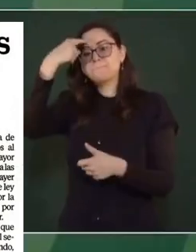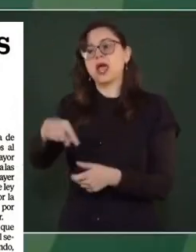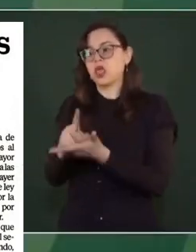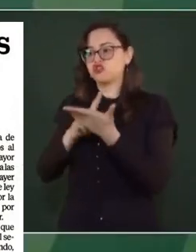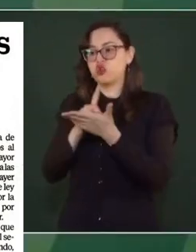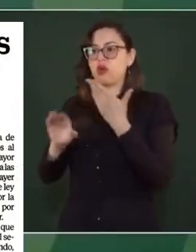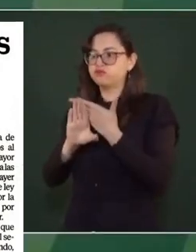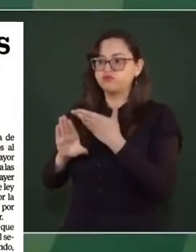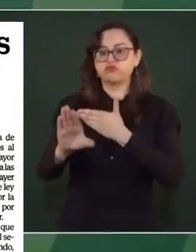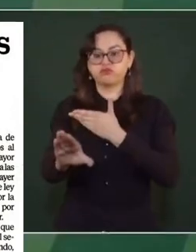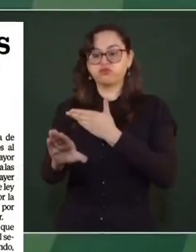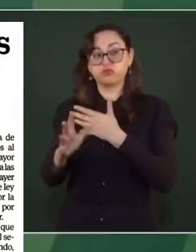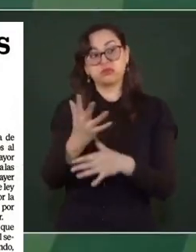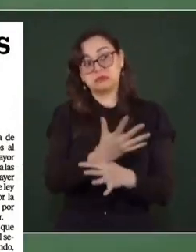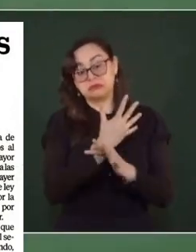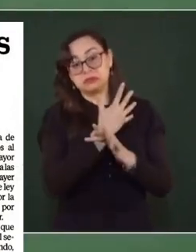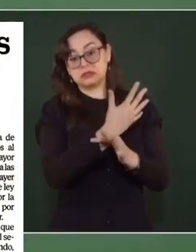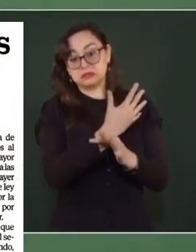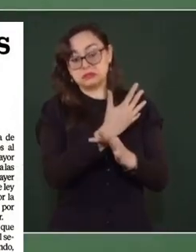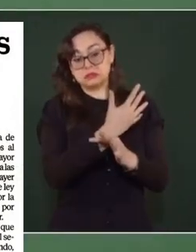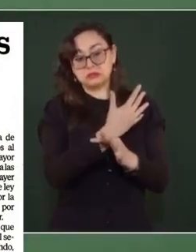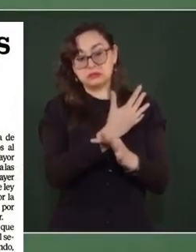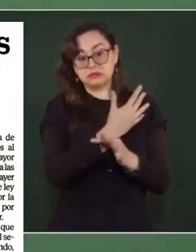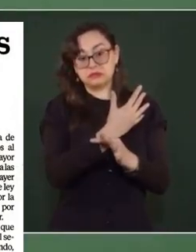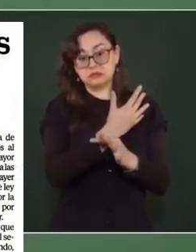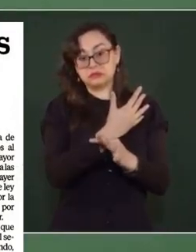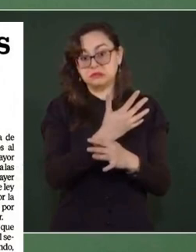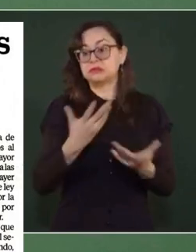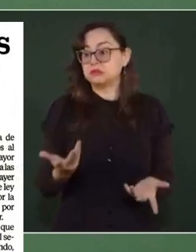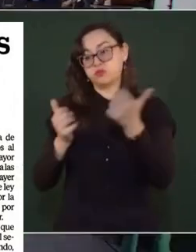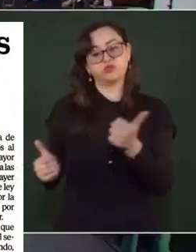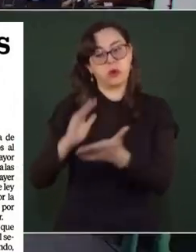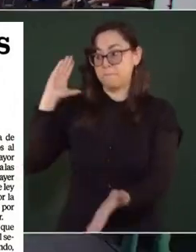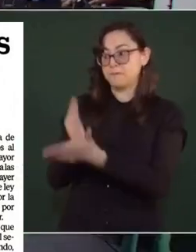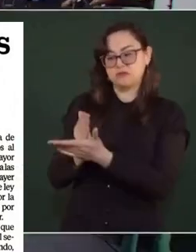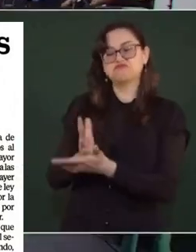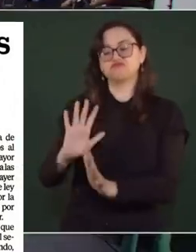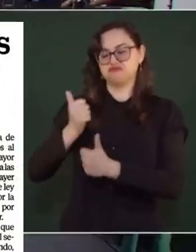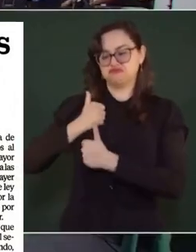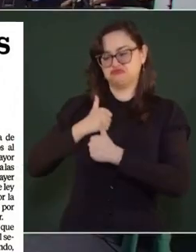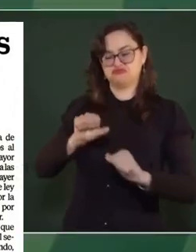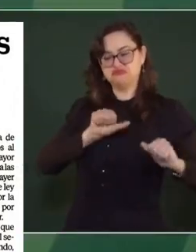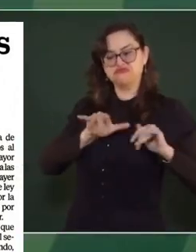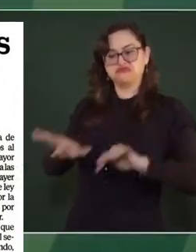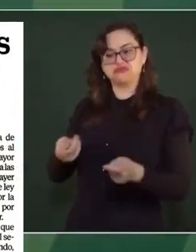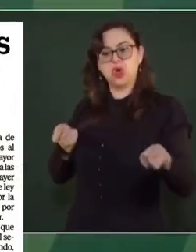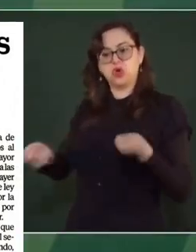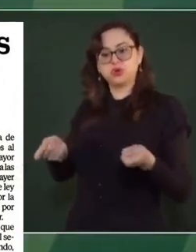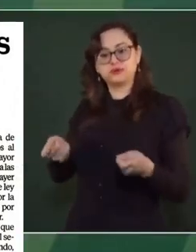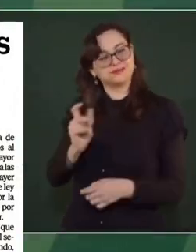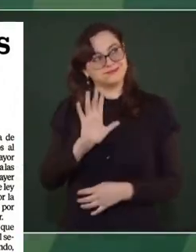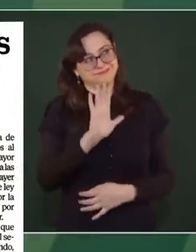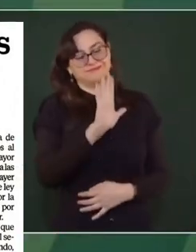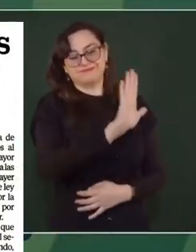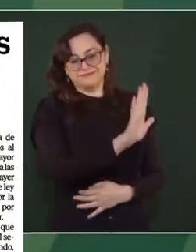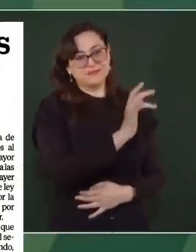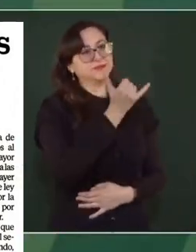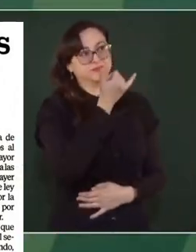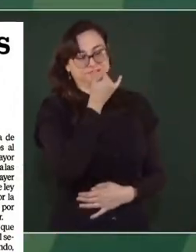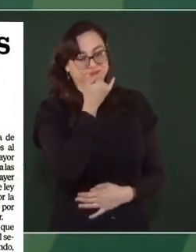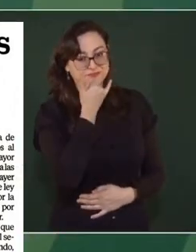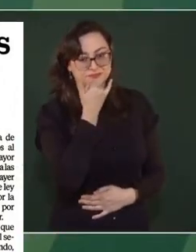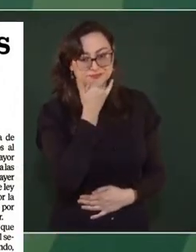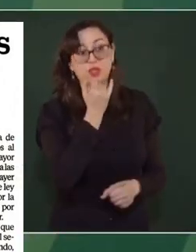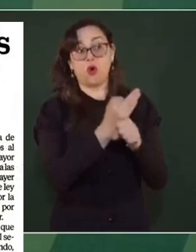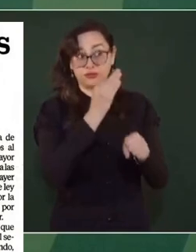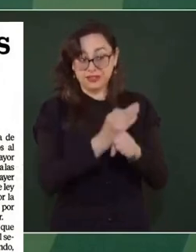evitar, según él, que llegue de México el fentanilo. Una vez fijamos postura. Nosotros no vamos a permitir